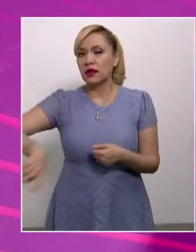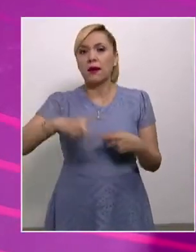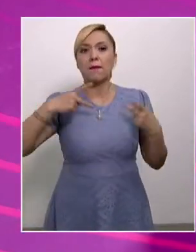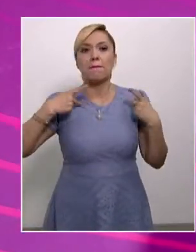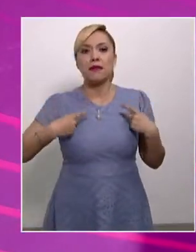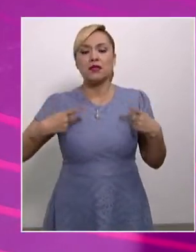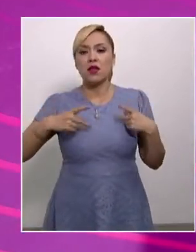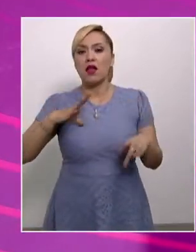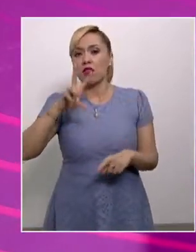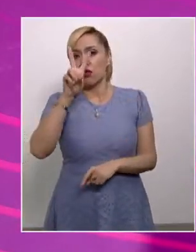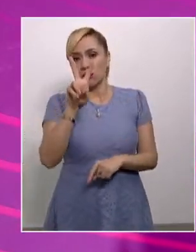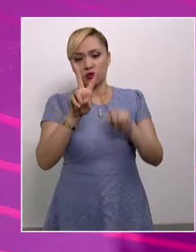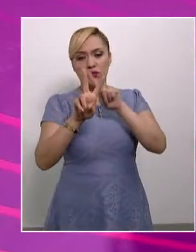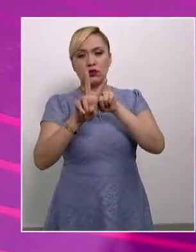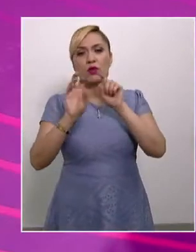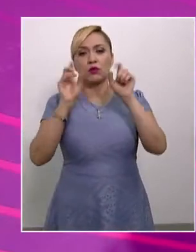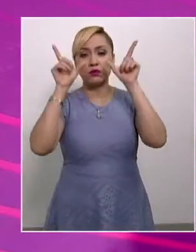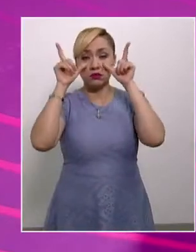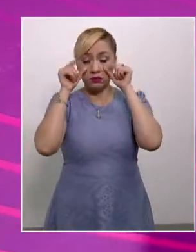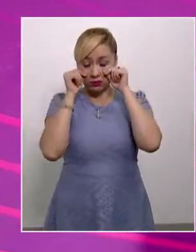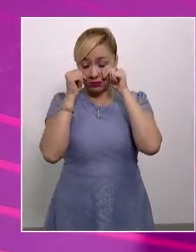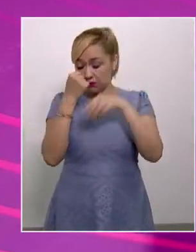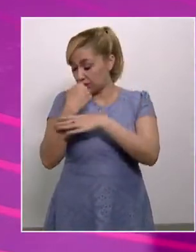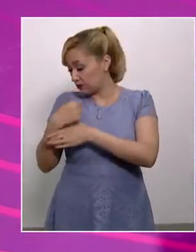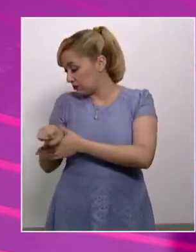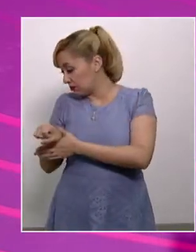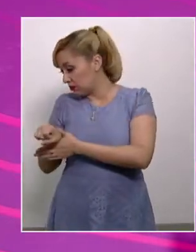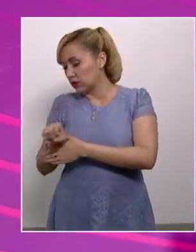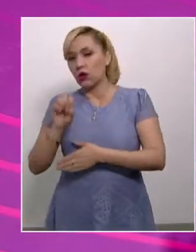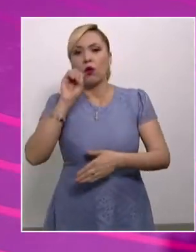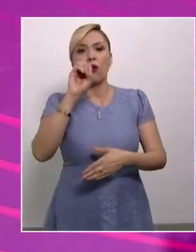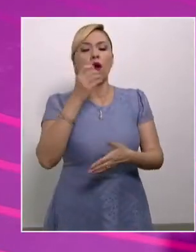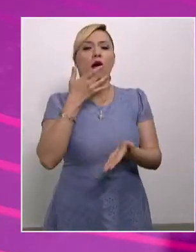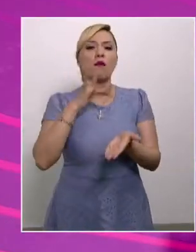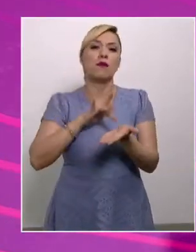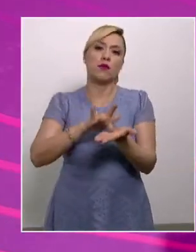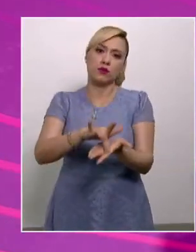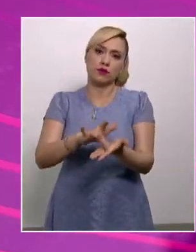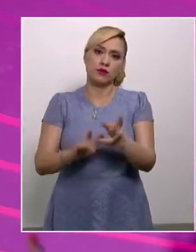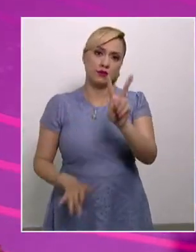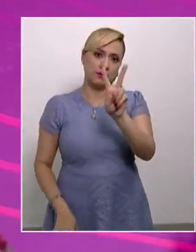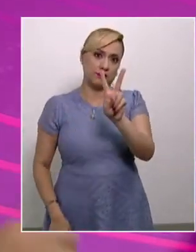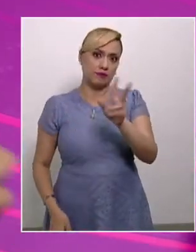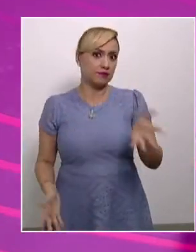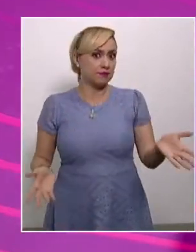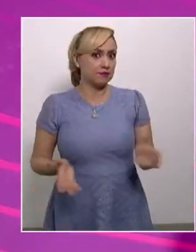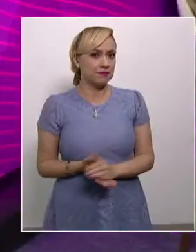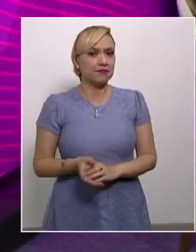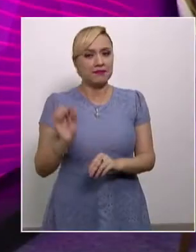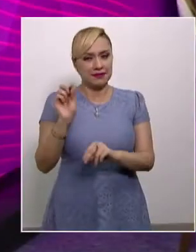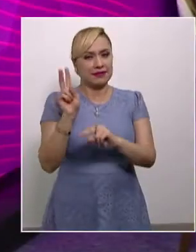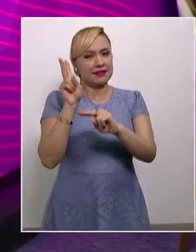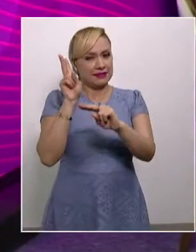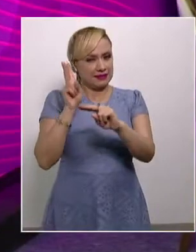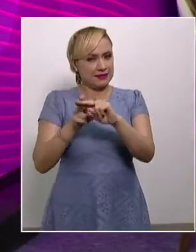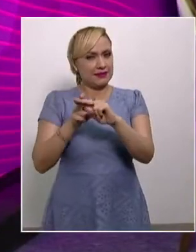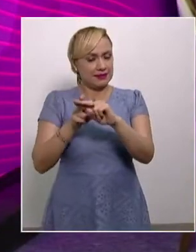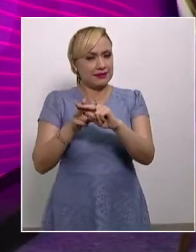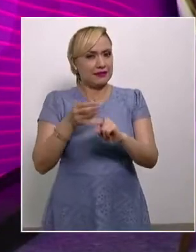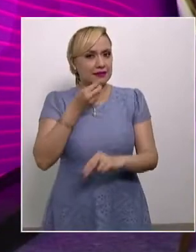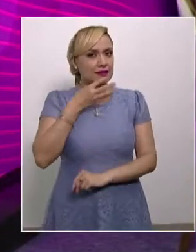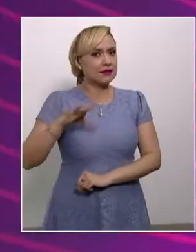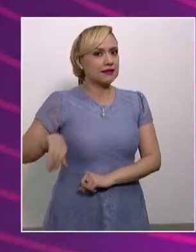tenemos dos opciones. O nos cerramos los ojos y nos volteamos, o tratamos de apoyar en lo que se pueda, ¿no? Vamos a ir a una pausa con esto que dices que es